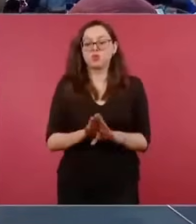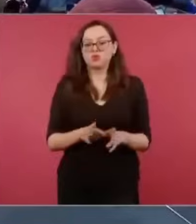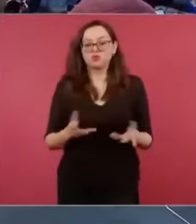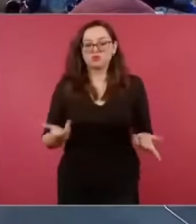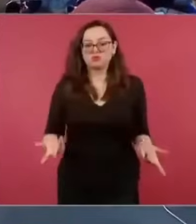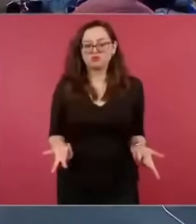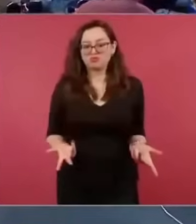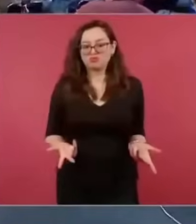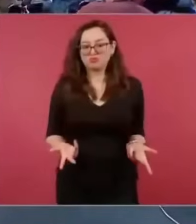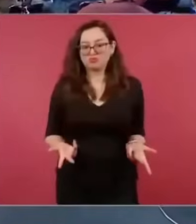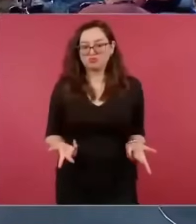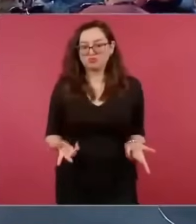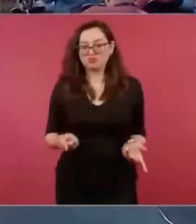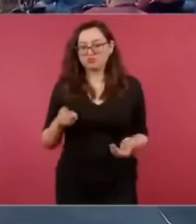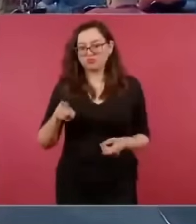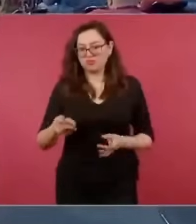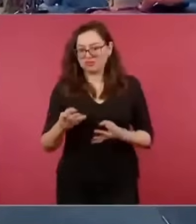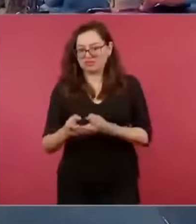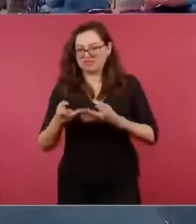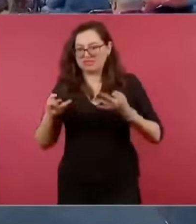y no se denunciaba.